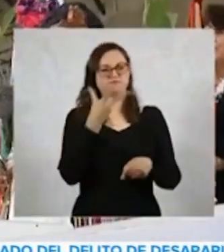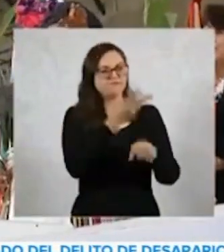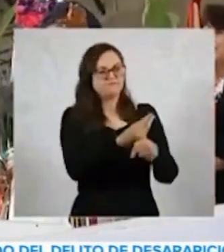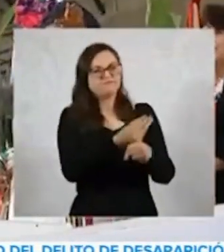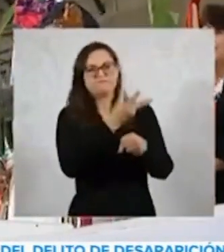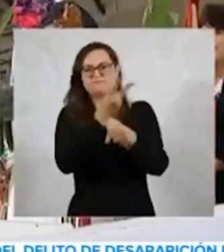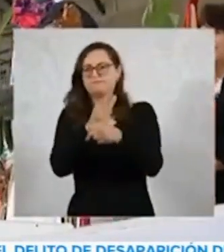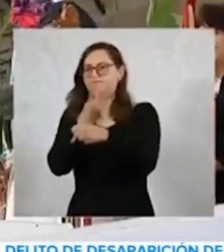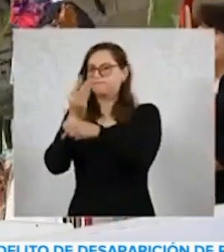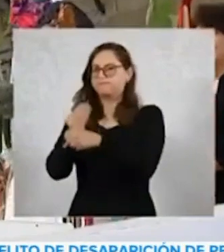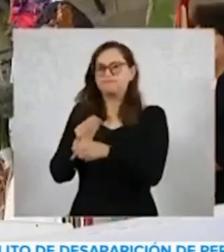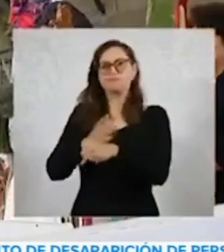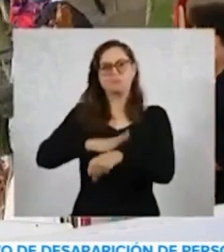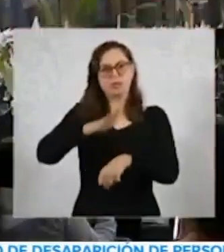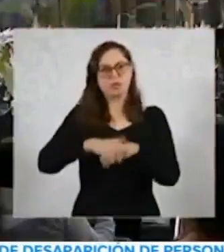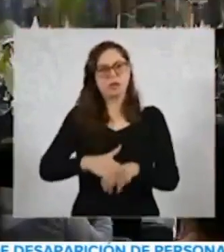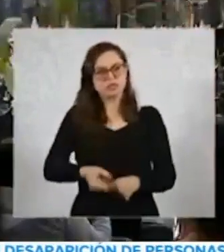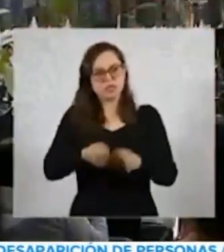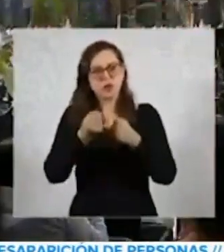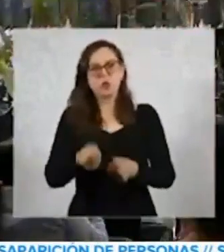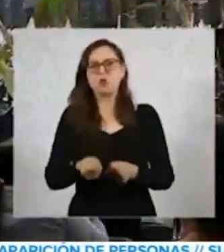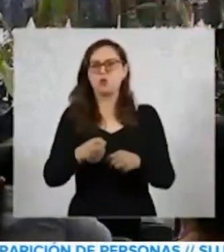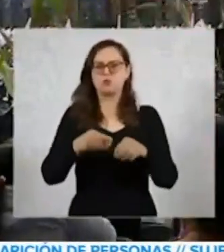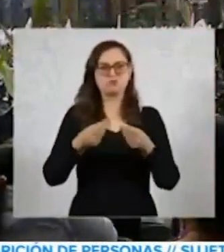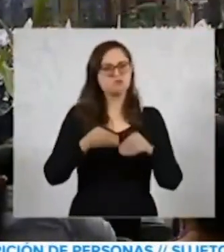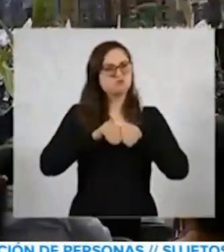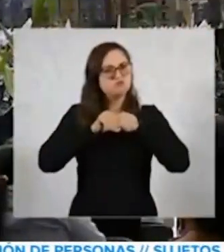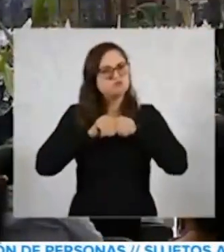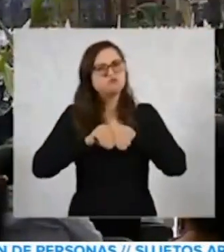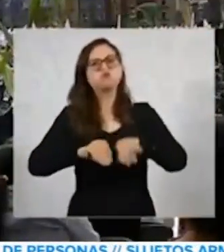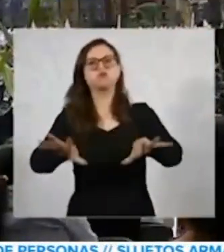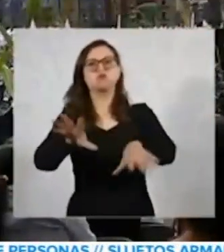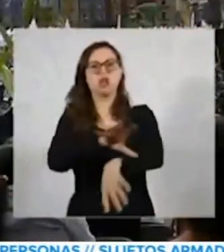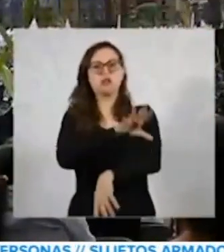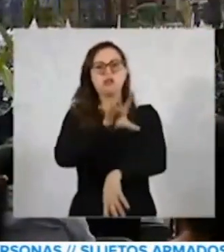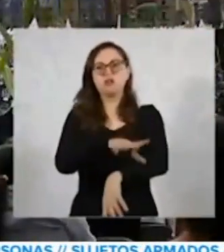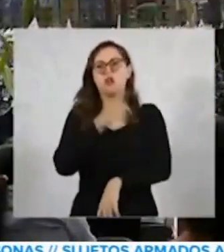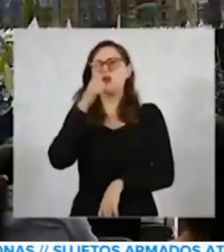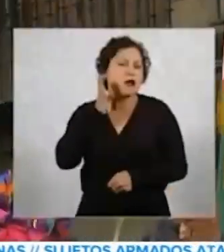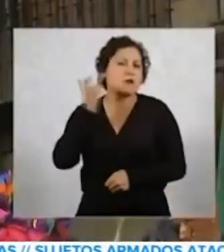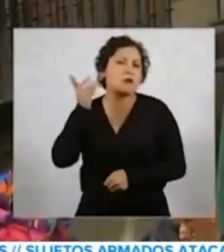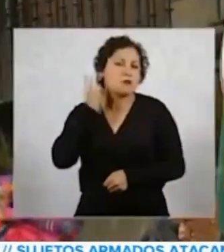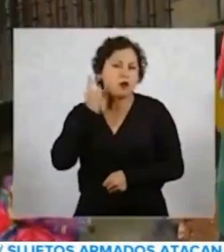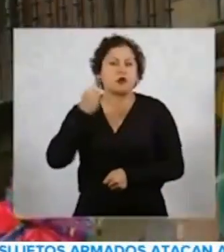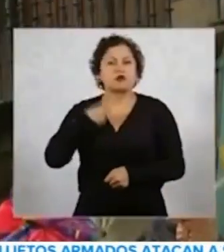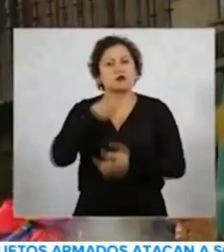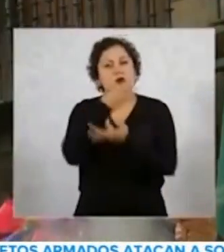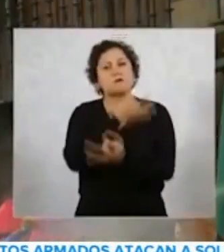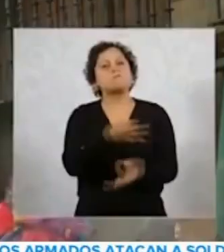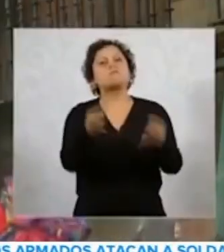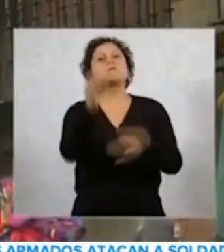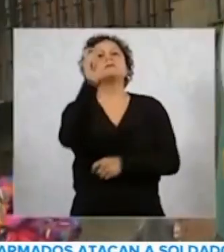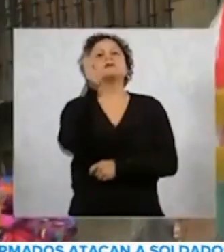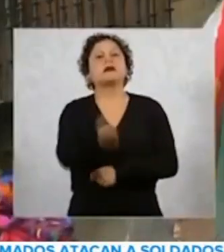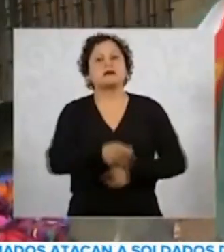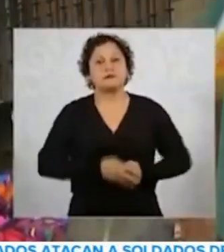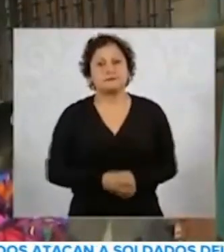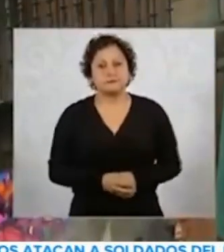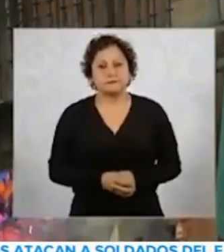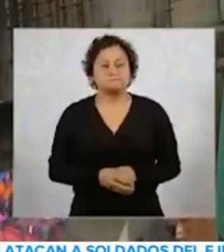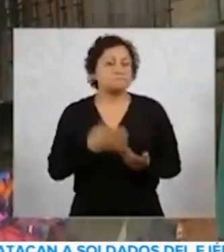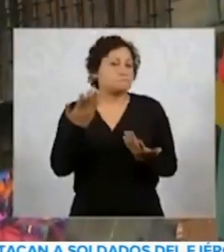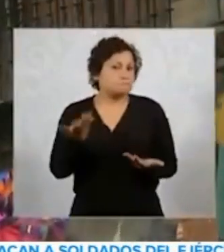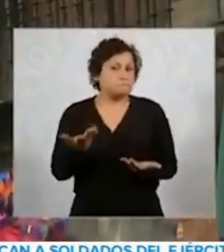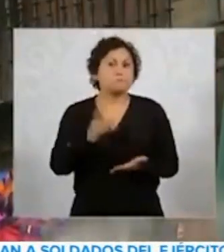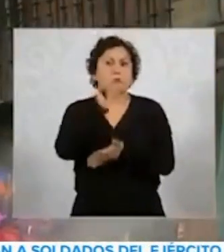convocatoria para la elección de jueces, ministros y magistrados, que se llevará a cabo en junio del 2025. Lo que queremos es más independencia